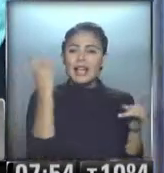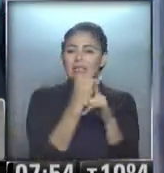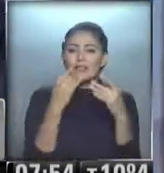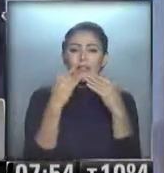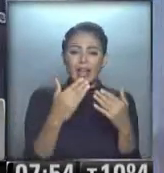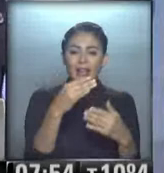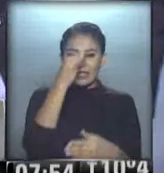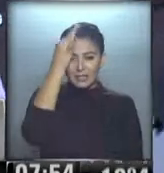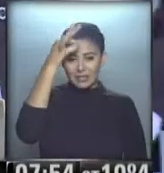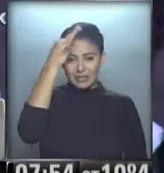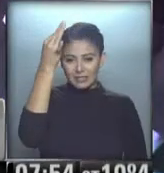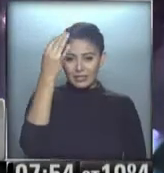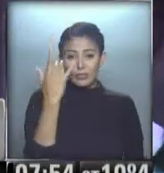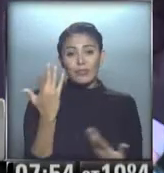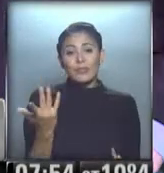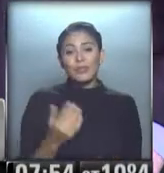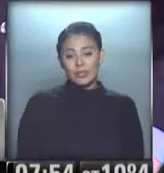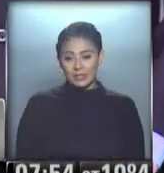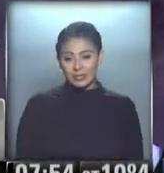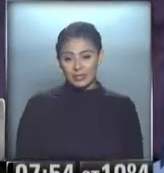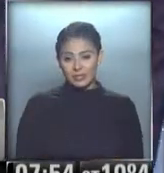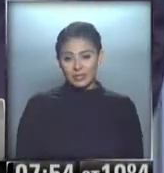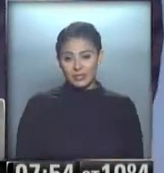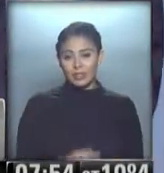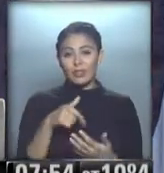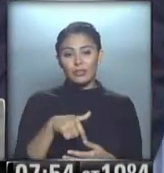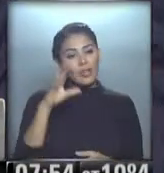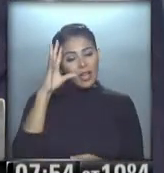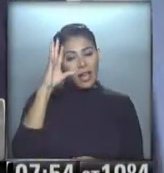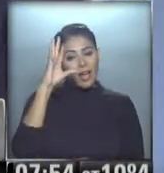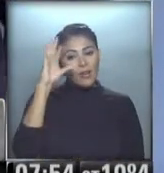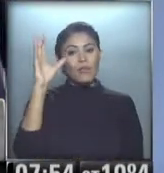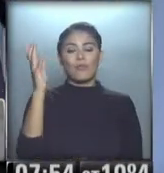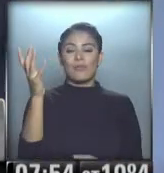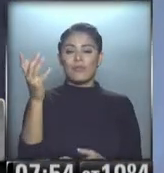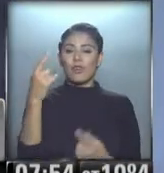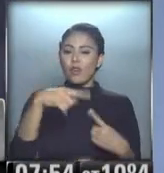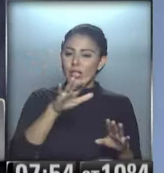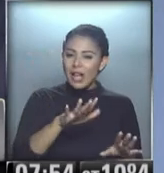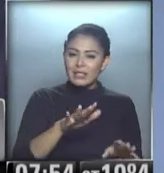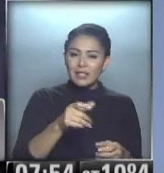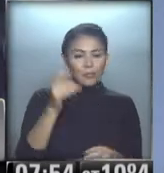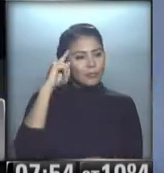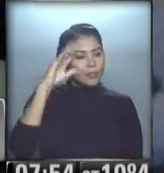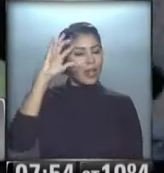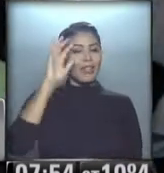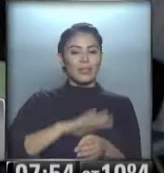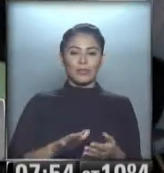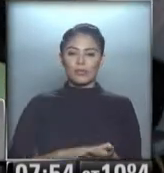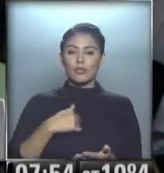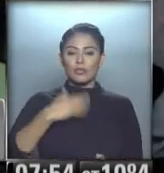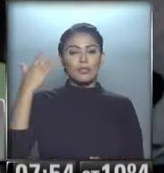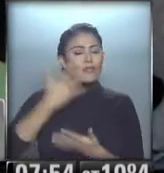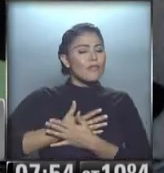teatro, por eso esto me lo recuerda, estas cosas me lo recuerdan. Yo fui